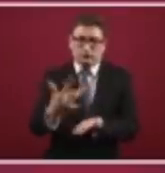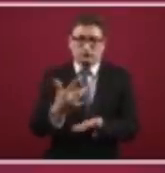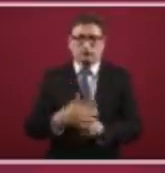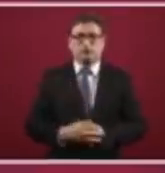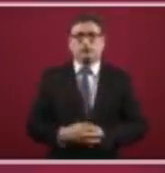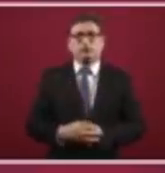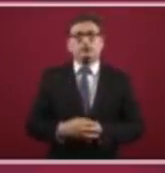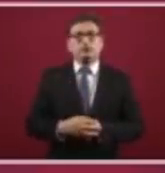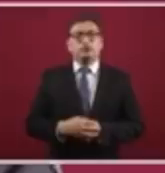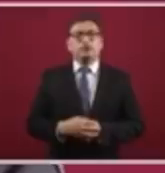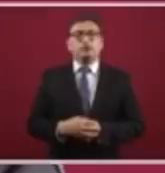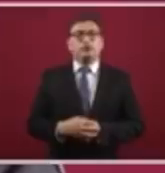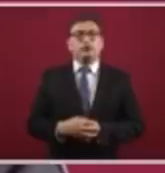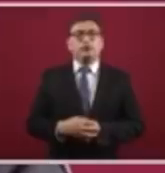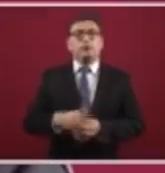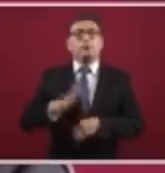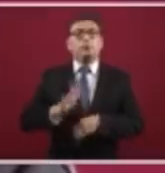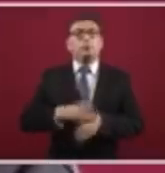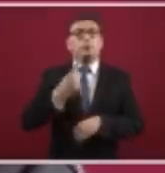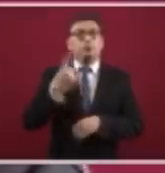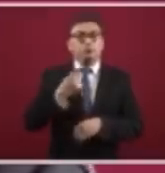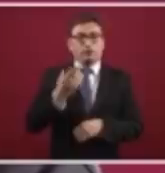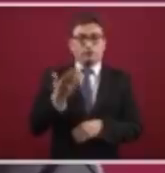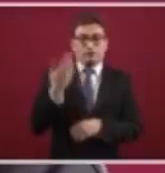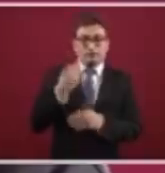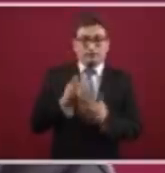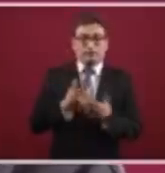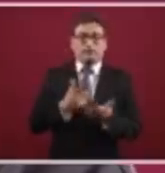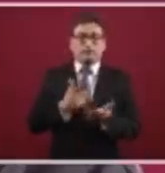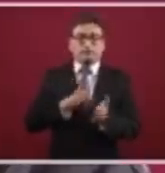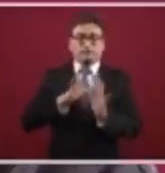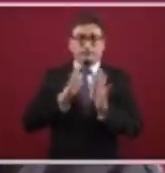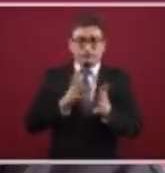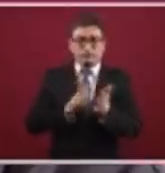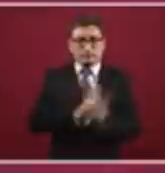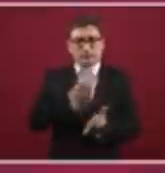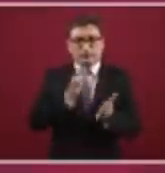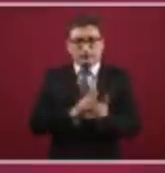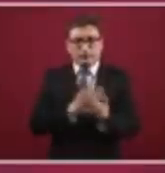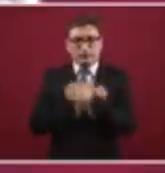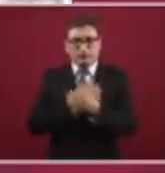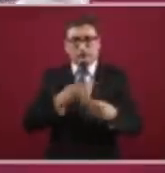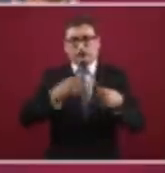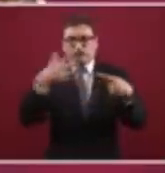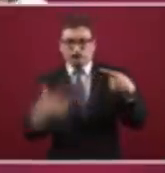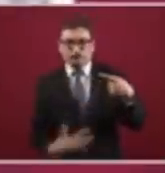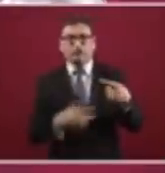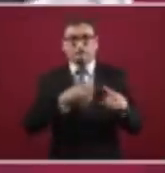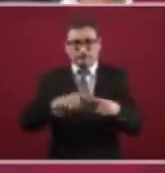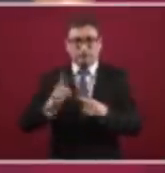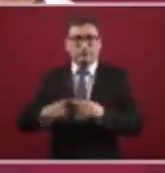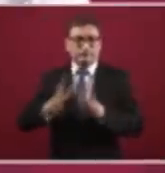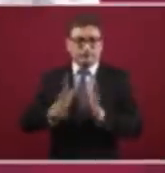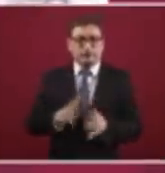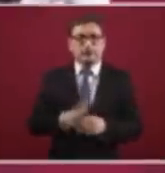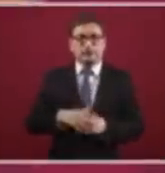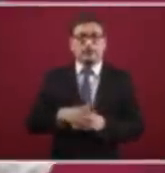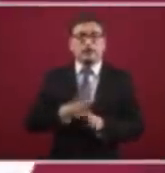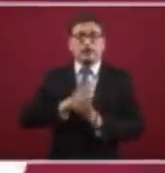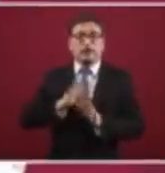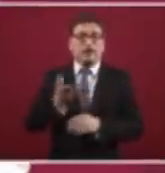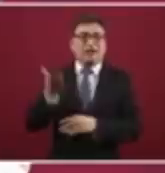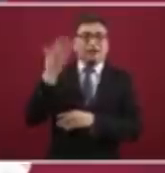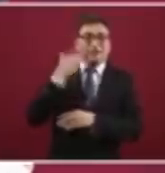porque se aprobaron las leyes secundarias ahora si la vez pasada yo cometí el error me informaron